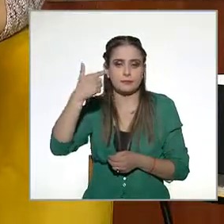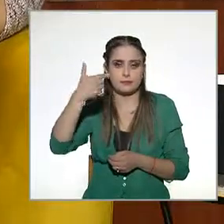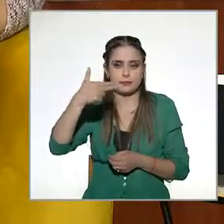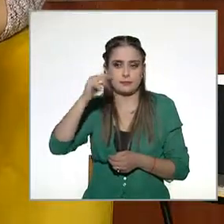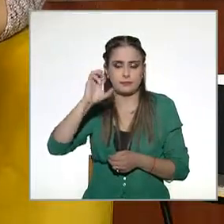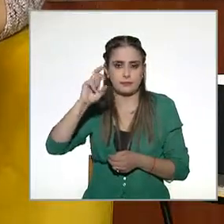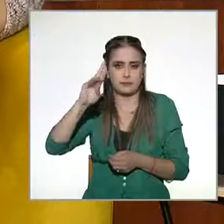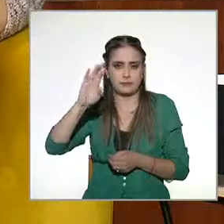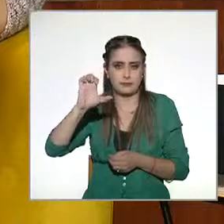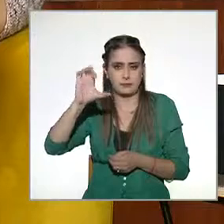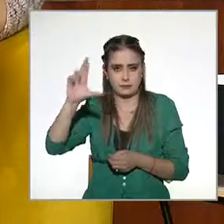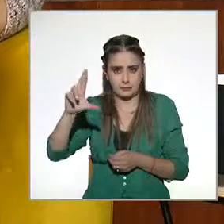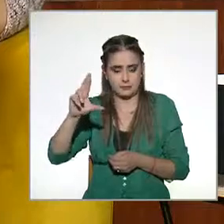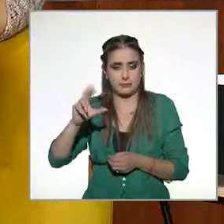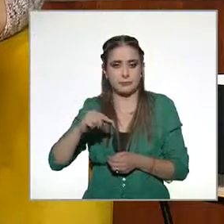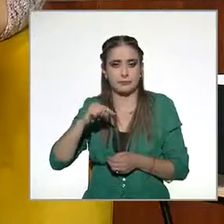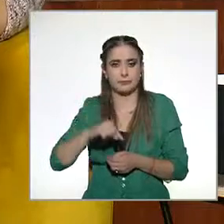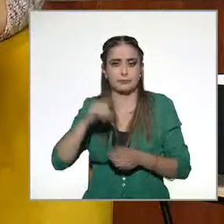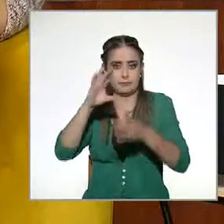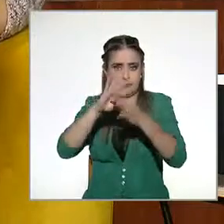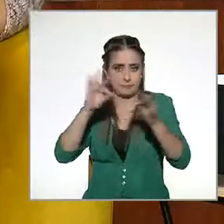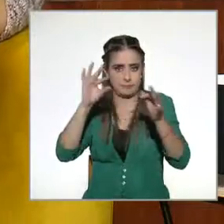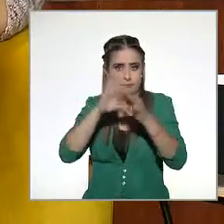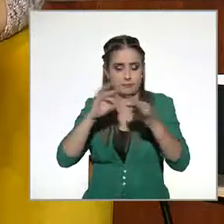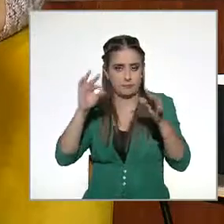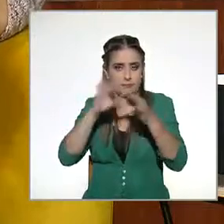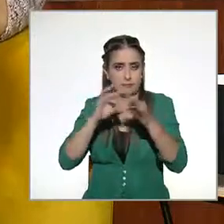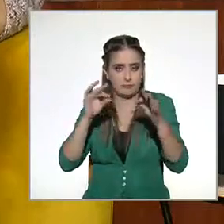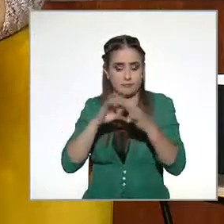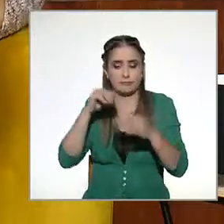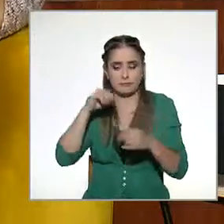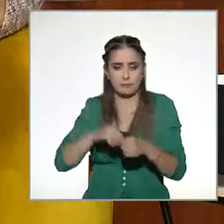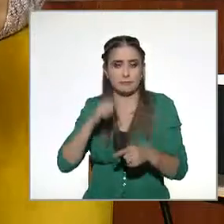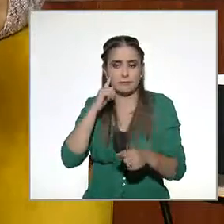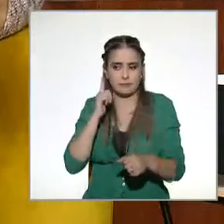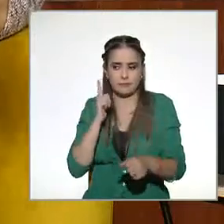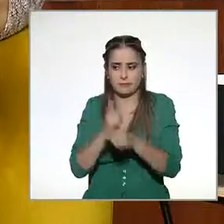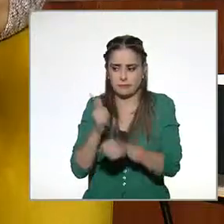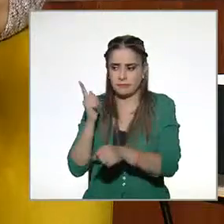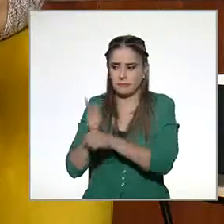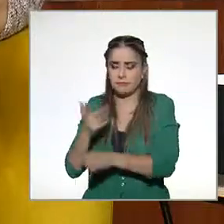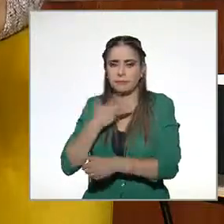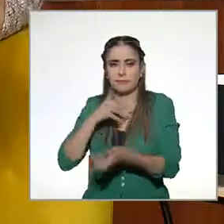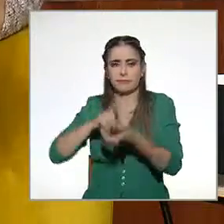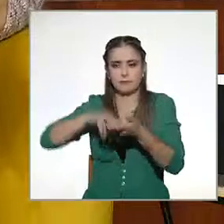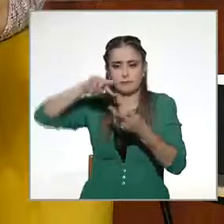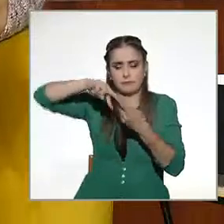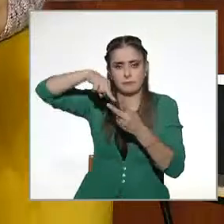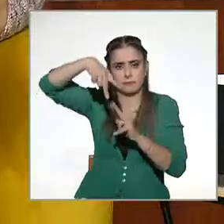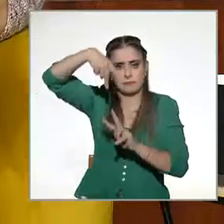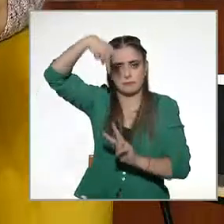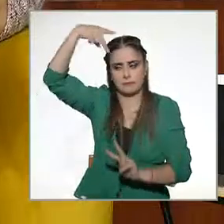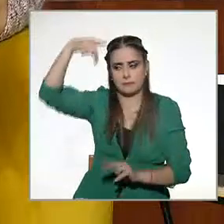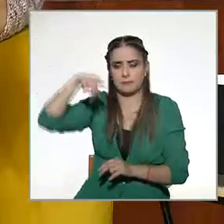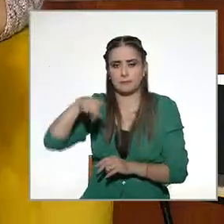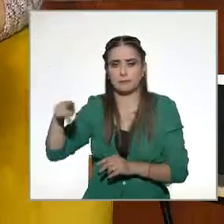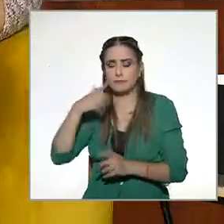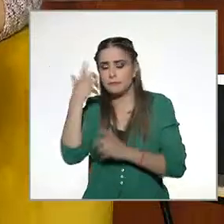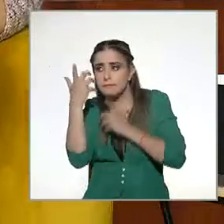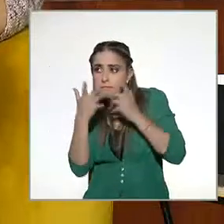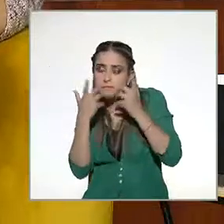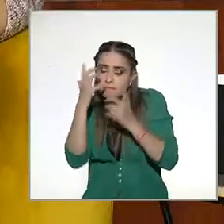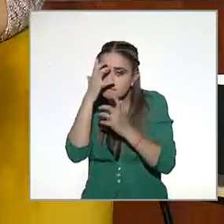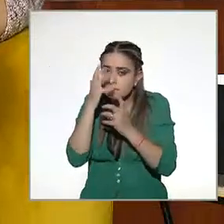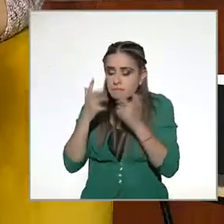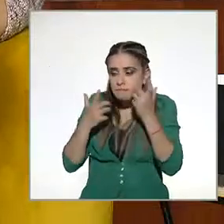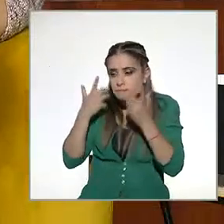Eisen, ¿no? Y entonces él descubrió que hay un componente genético en personas que tienden a ser introvertidas. Es decir,